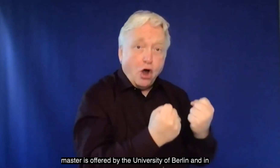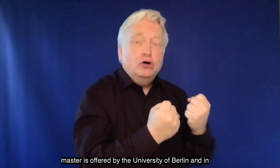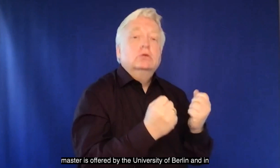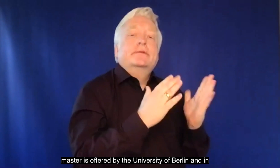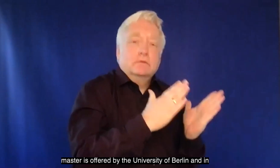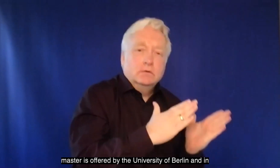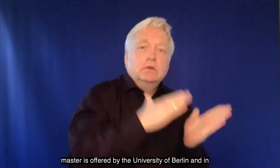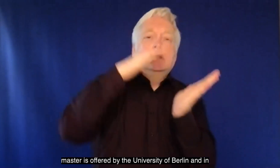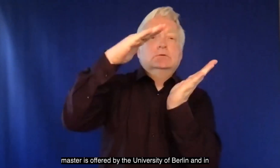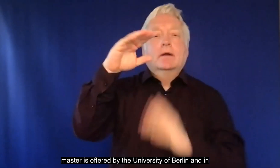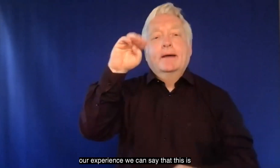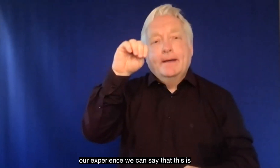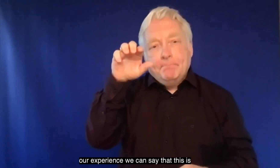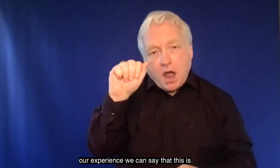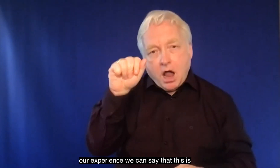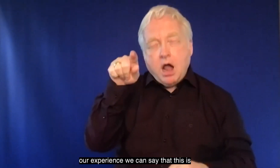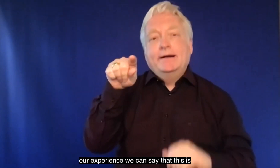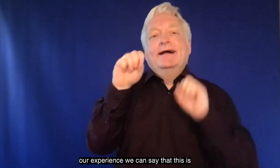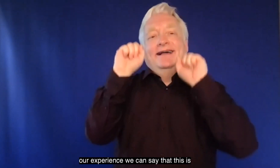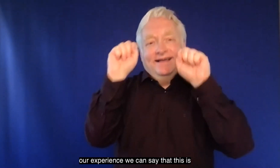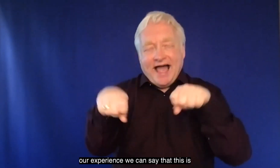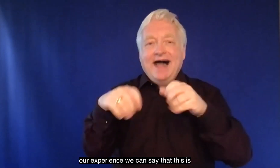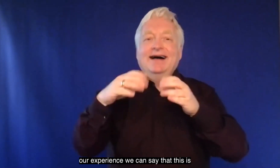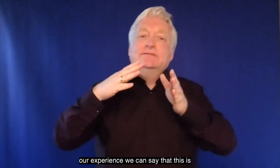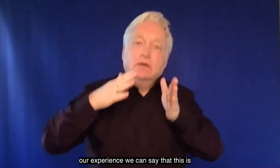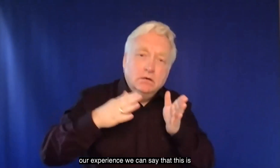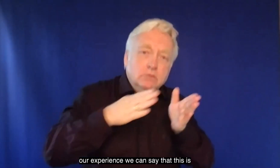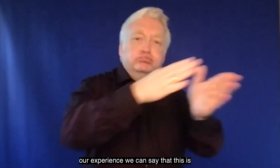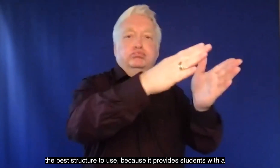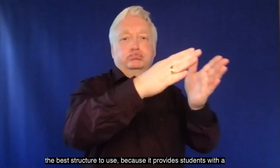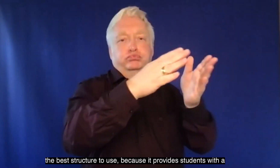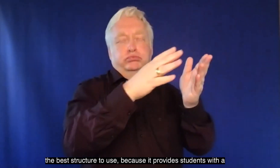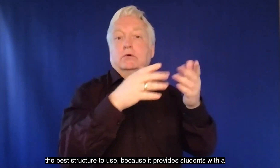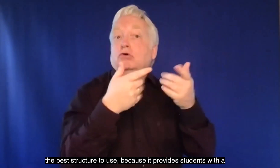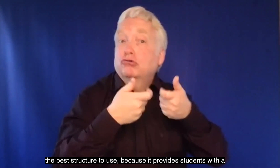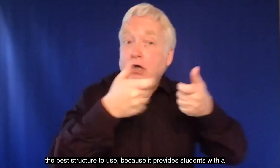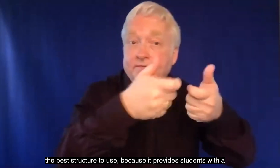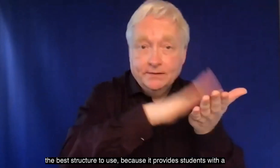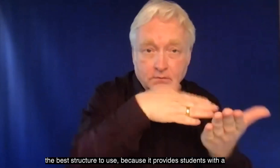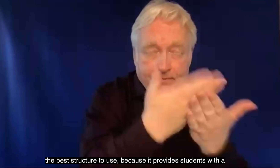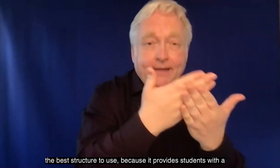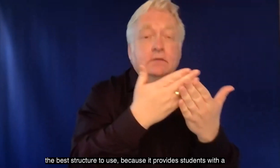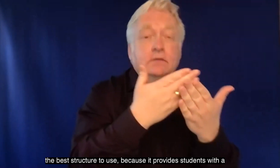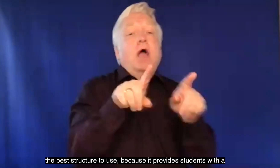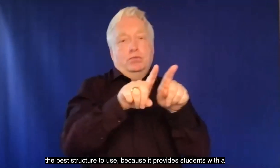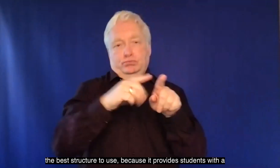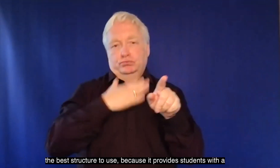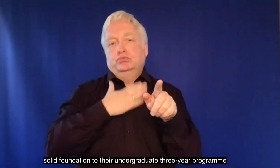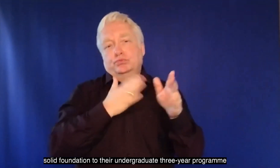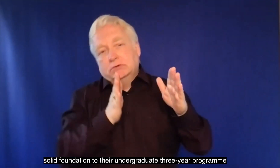que provee a las estudiantes de una base sólida a través del grado universitario de 3 años para después